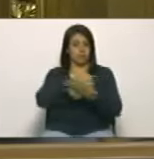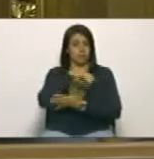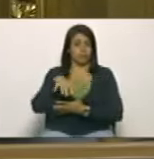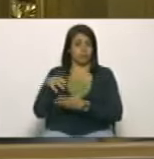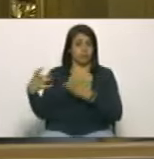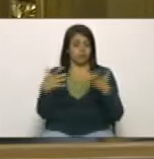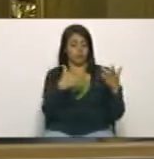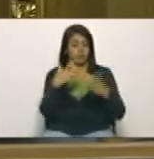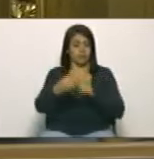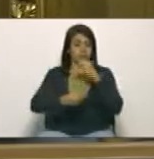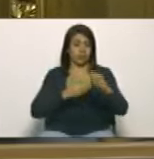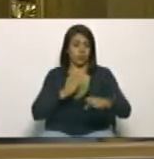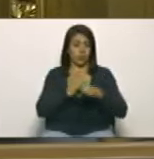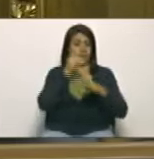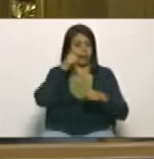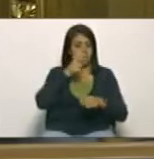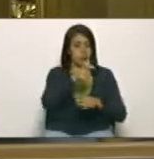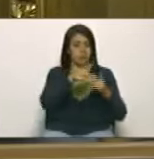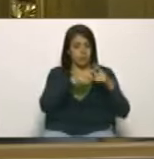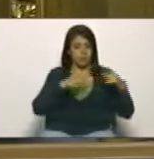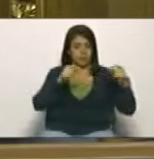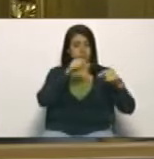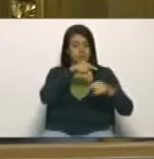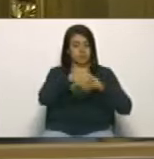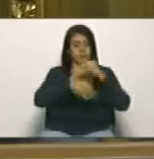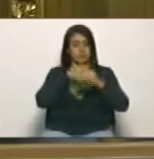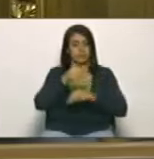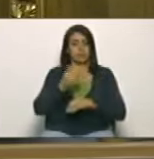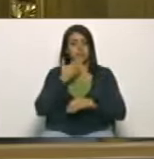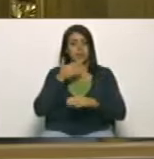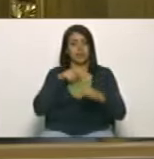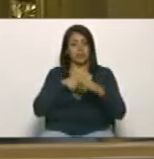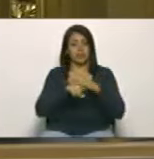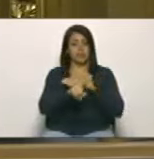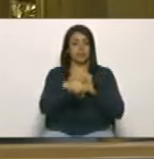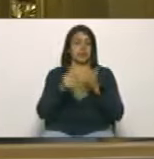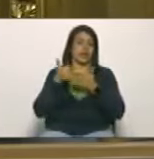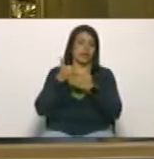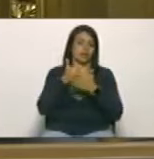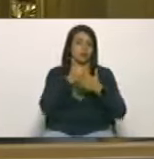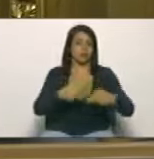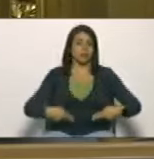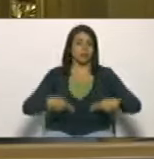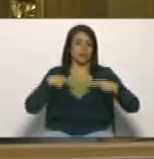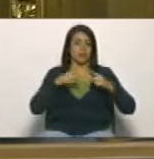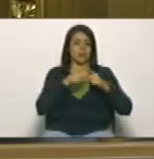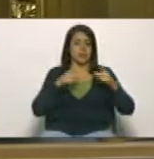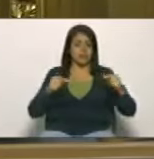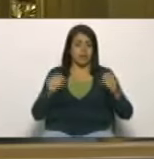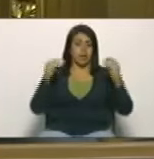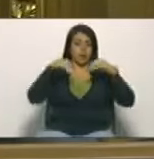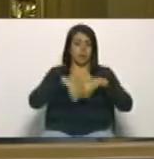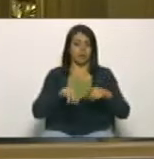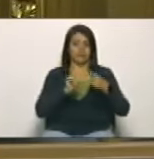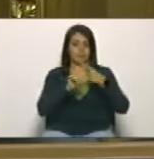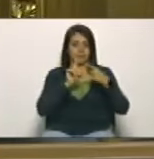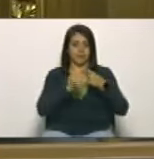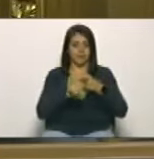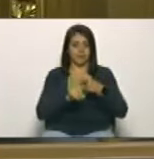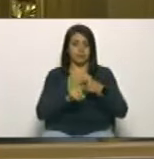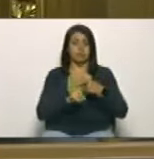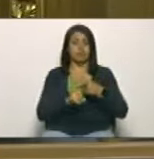el genocidio perpetrado contra el pueblo palestino, exigiendo el acceso de la ayuda humanitaria en Gaza. Acuerda,